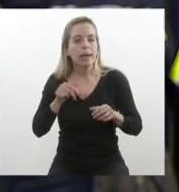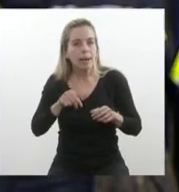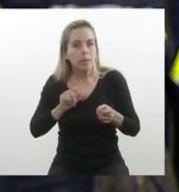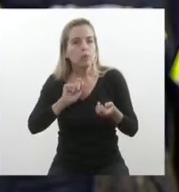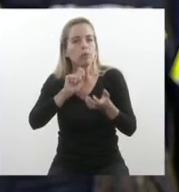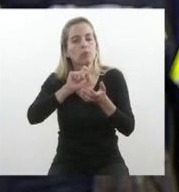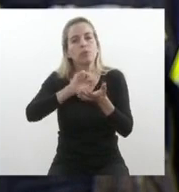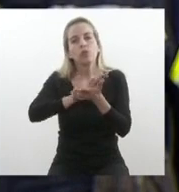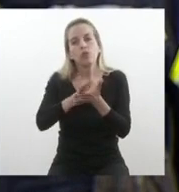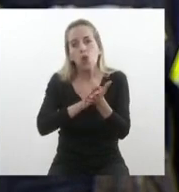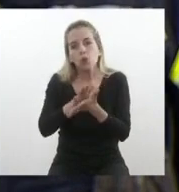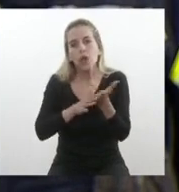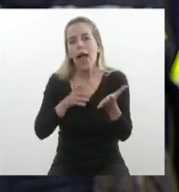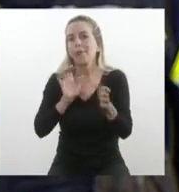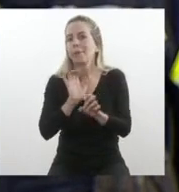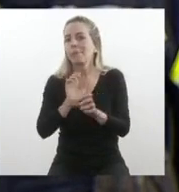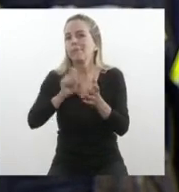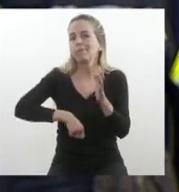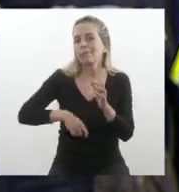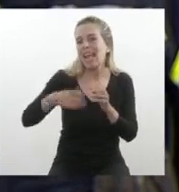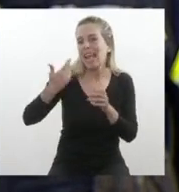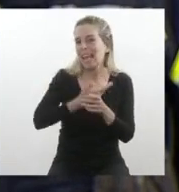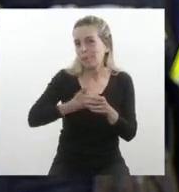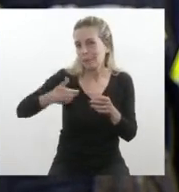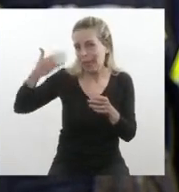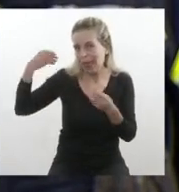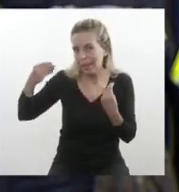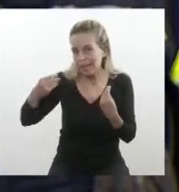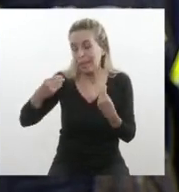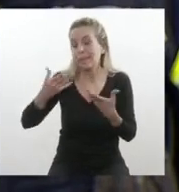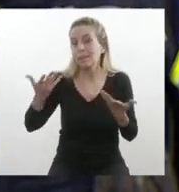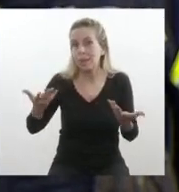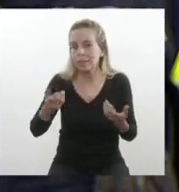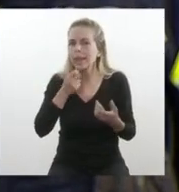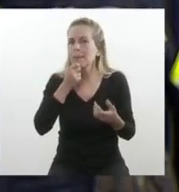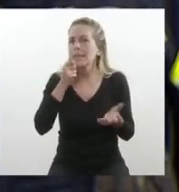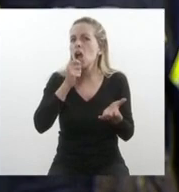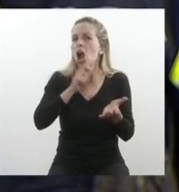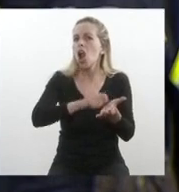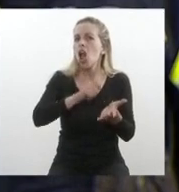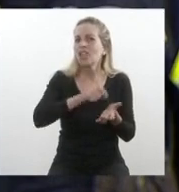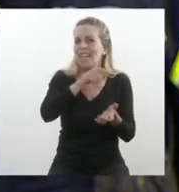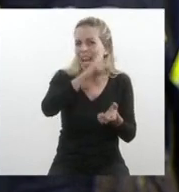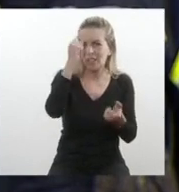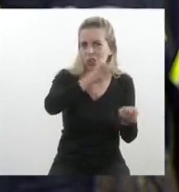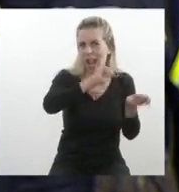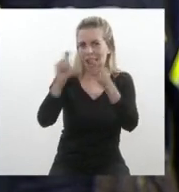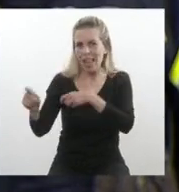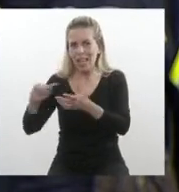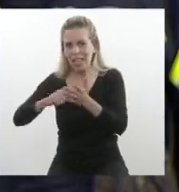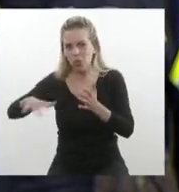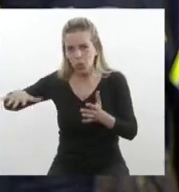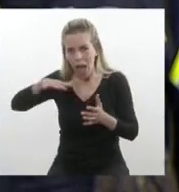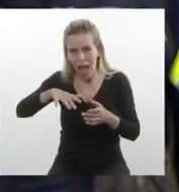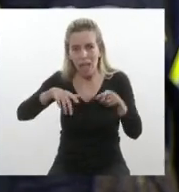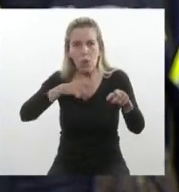corrigiendo el error que se cometió cuando la Lotería Nacional se pasó a la ciudad y se